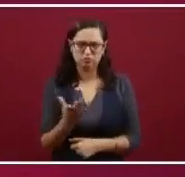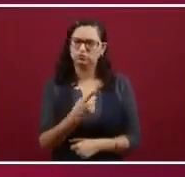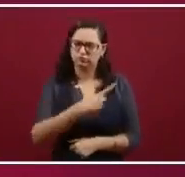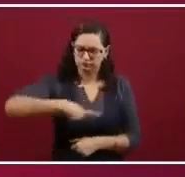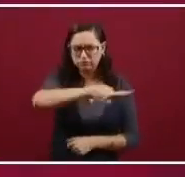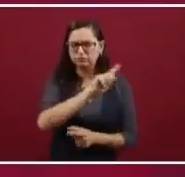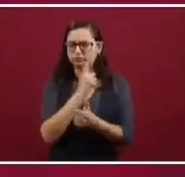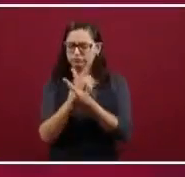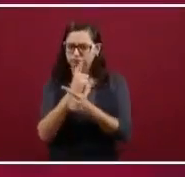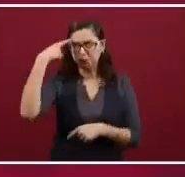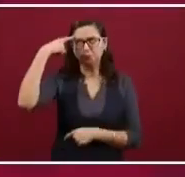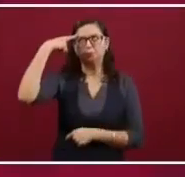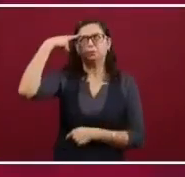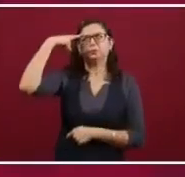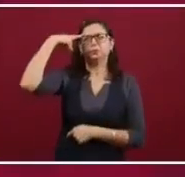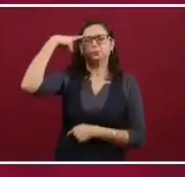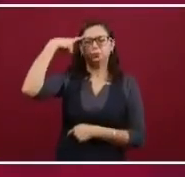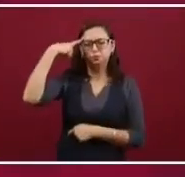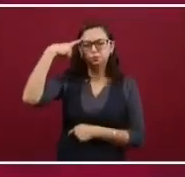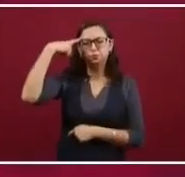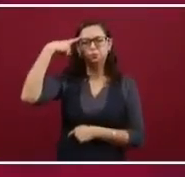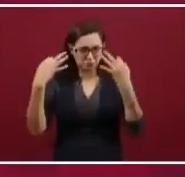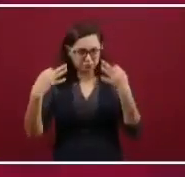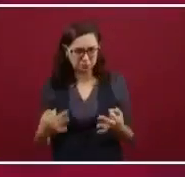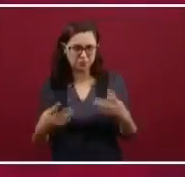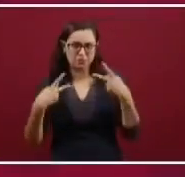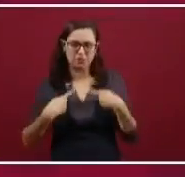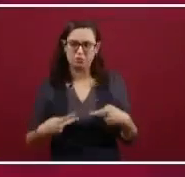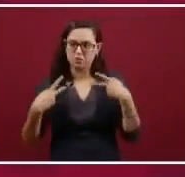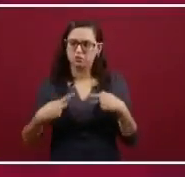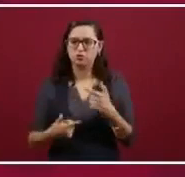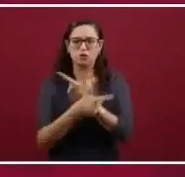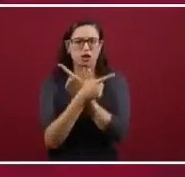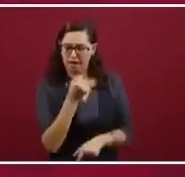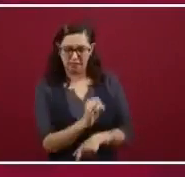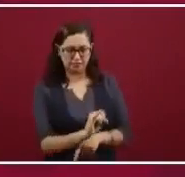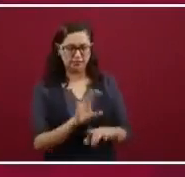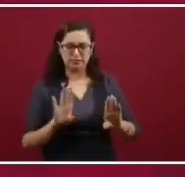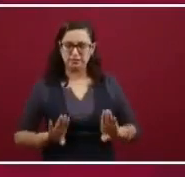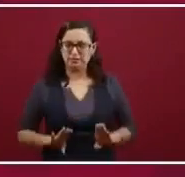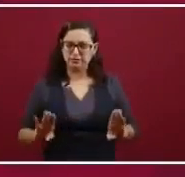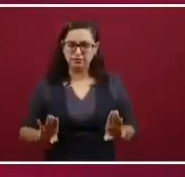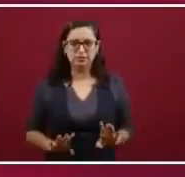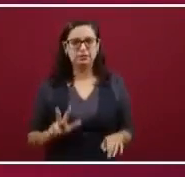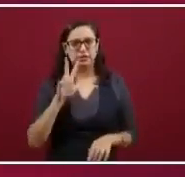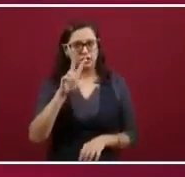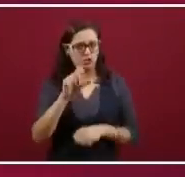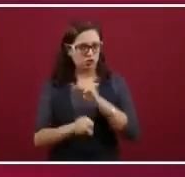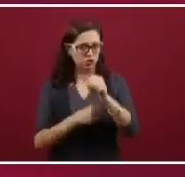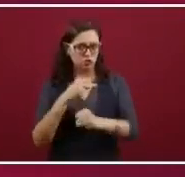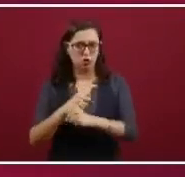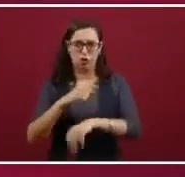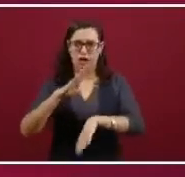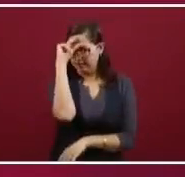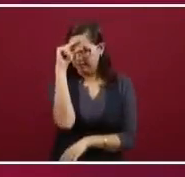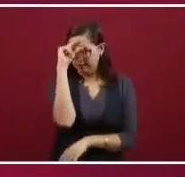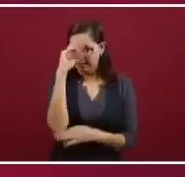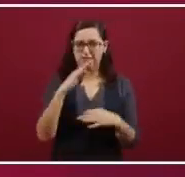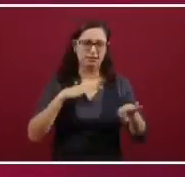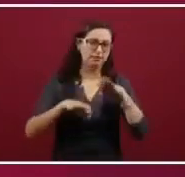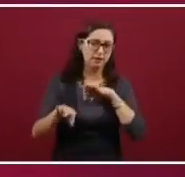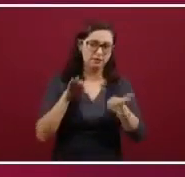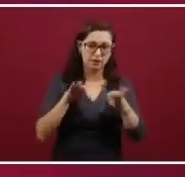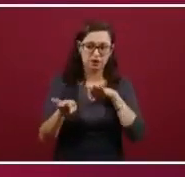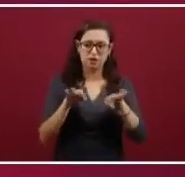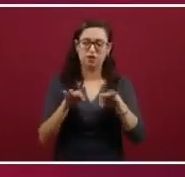ellos actúen como personas libres, que son ciudadanos inteligentes, trabajadores, y que